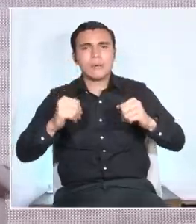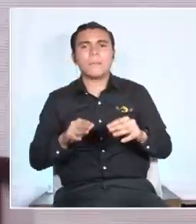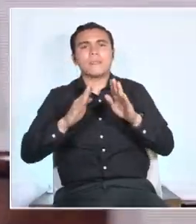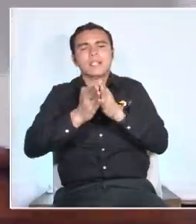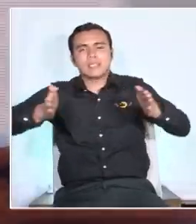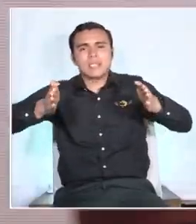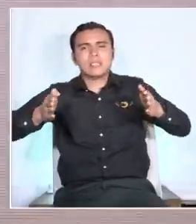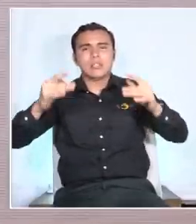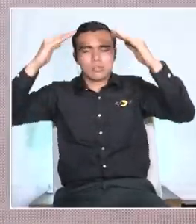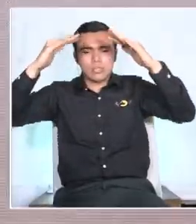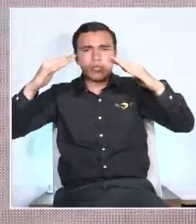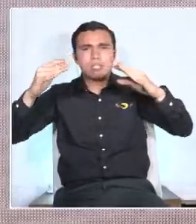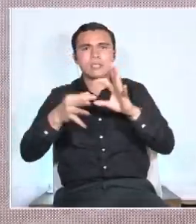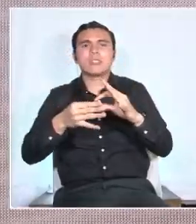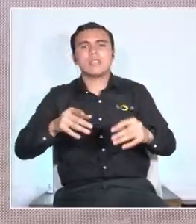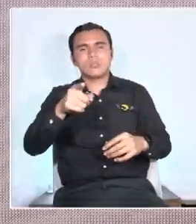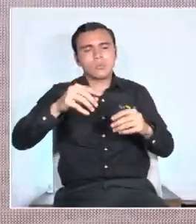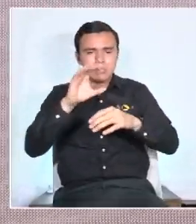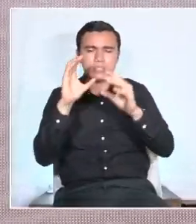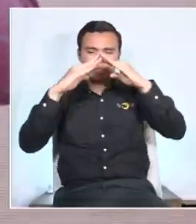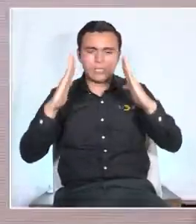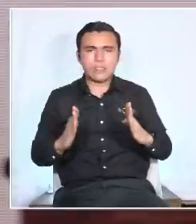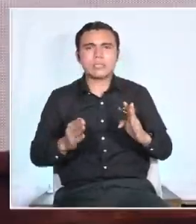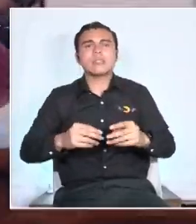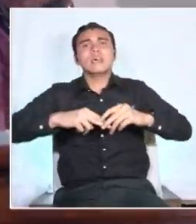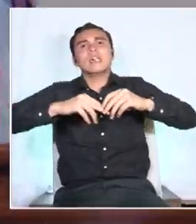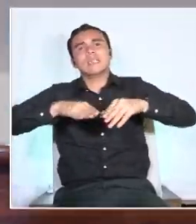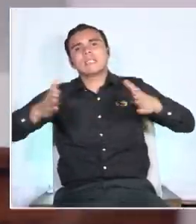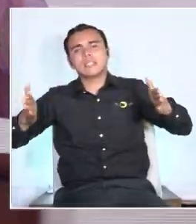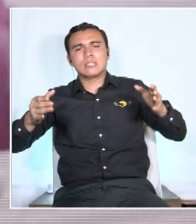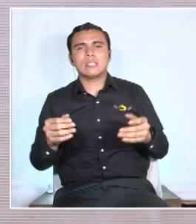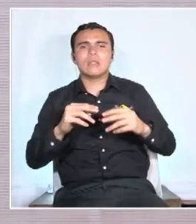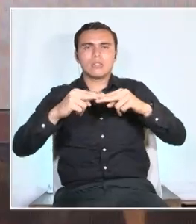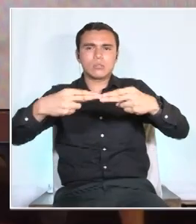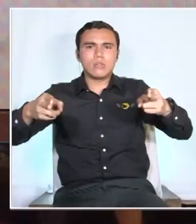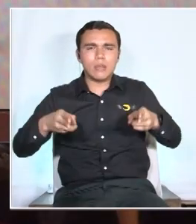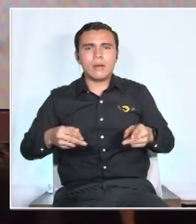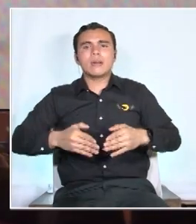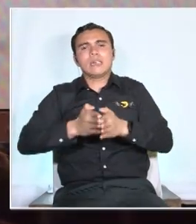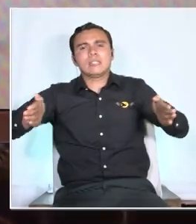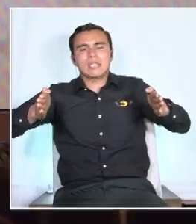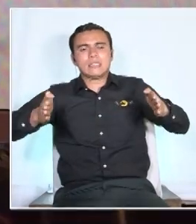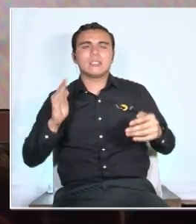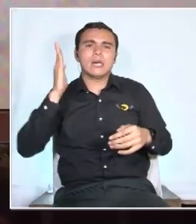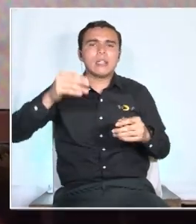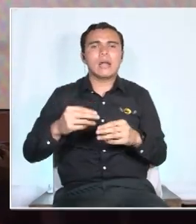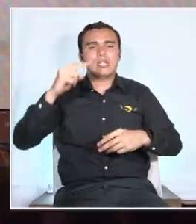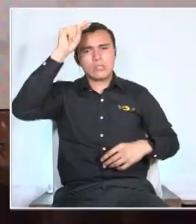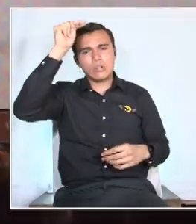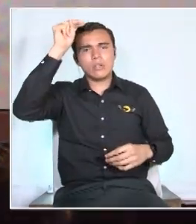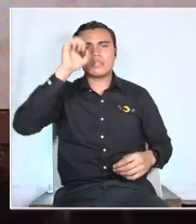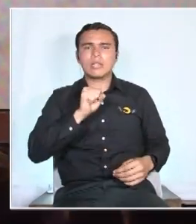casa. Ensancha las cortinas. Extiende las cuerdas de tu habitación. Porque te vas a ensanchar al norte,